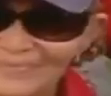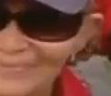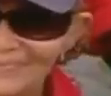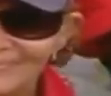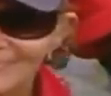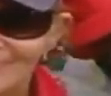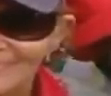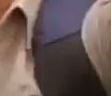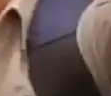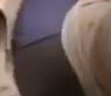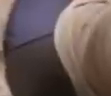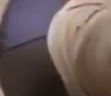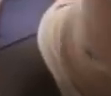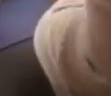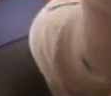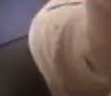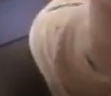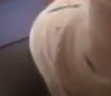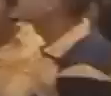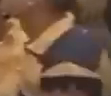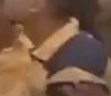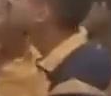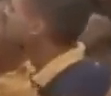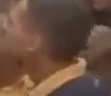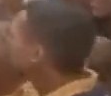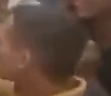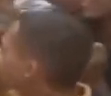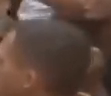a la paz y a la independencia de la patria.